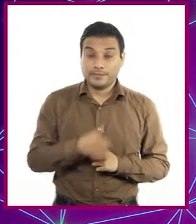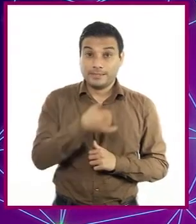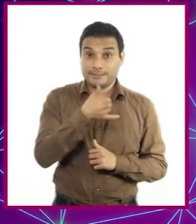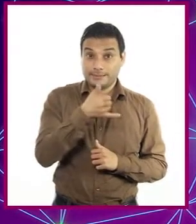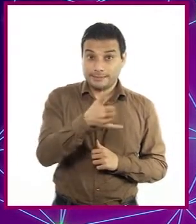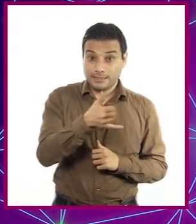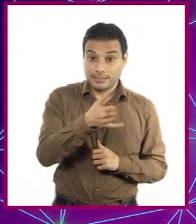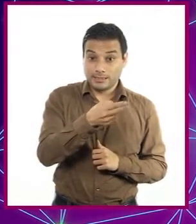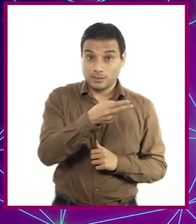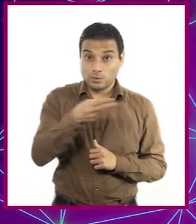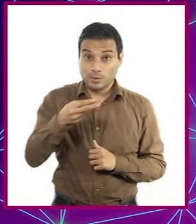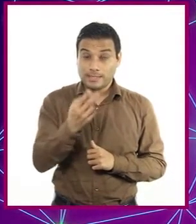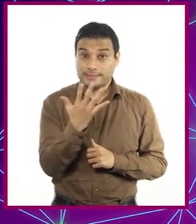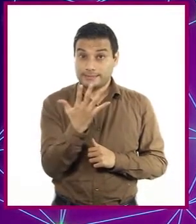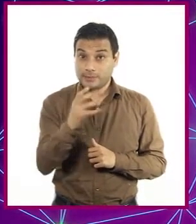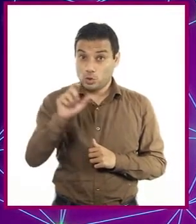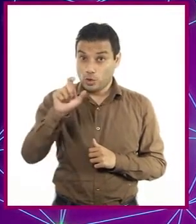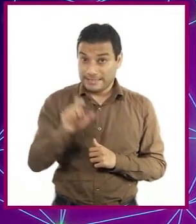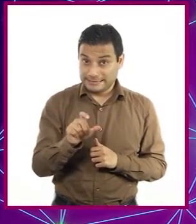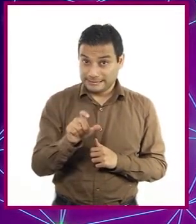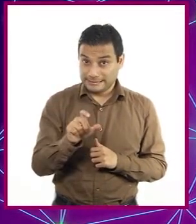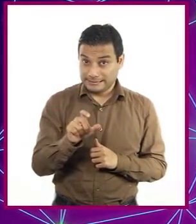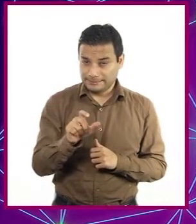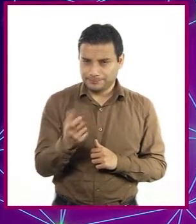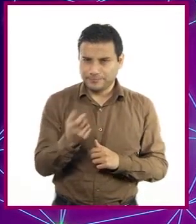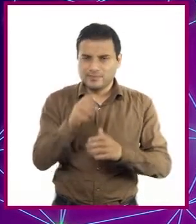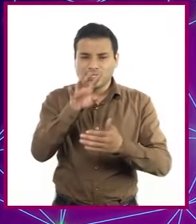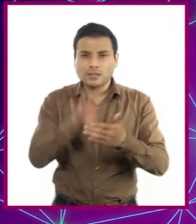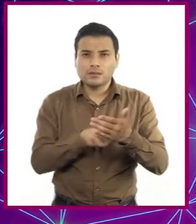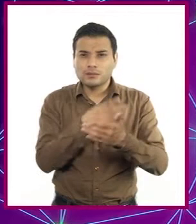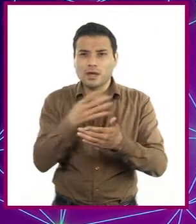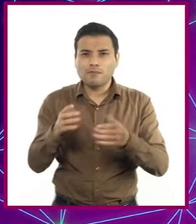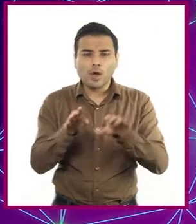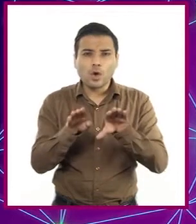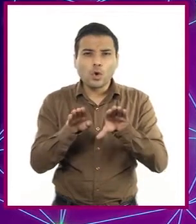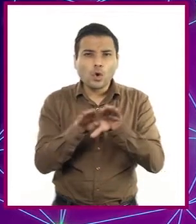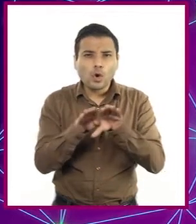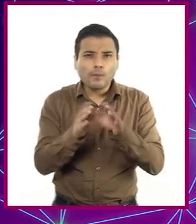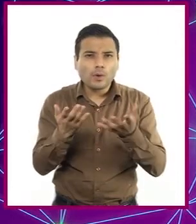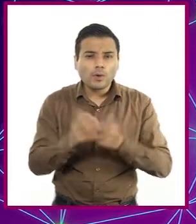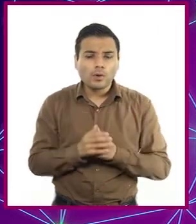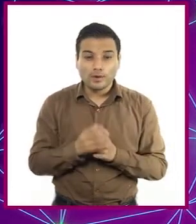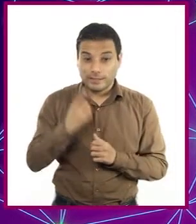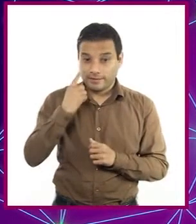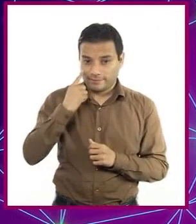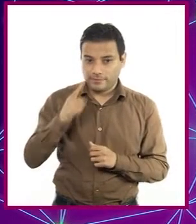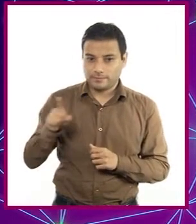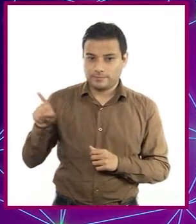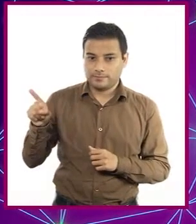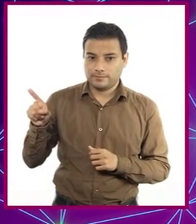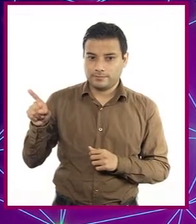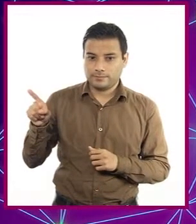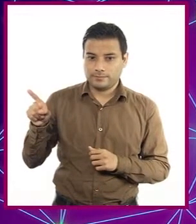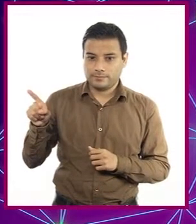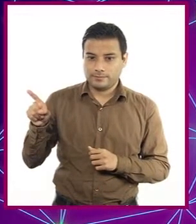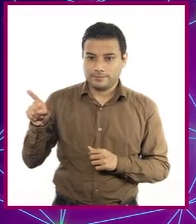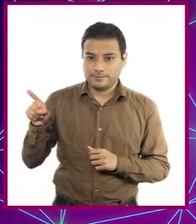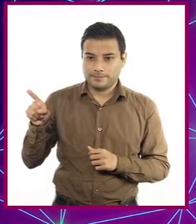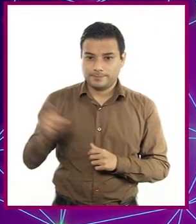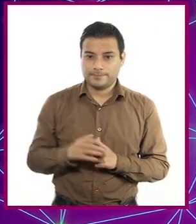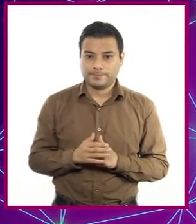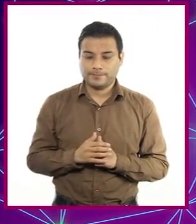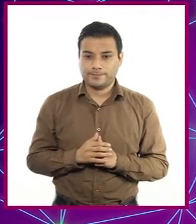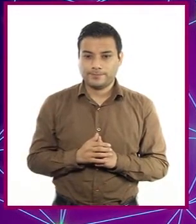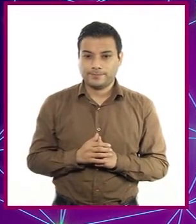5X. Si se tabula, se puede conocer la relación entre el tiempo y la longitud de calado. Si lo hacemos